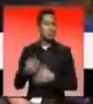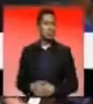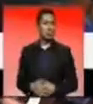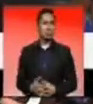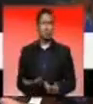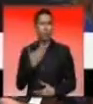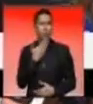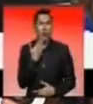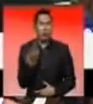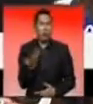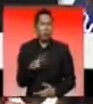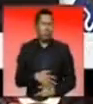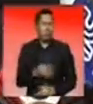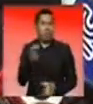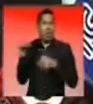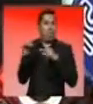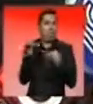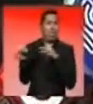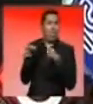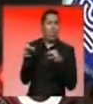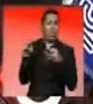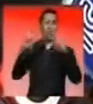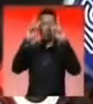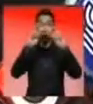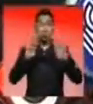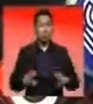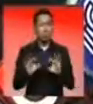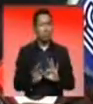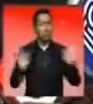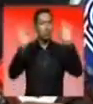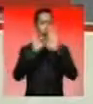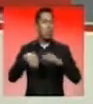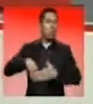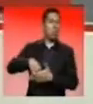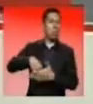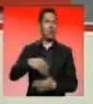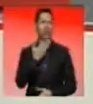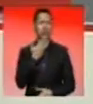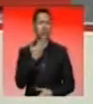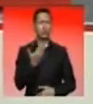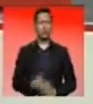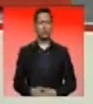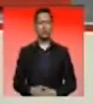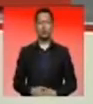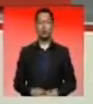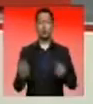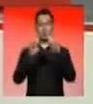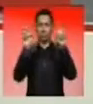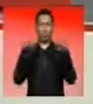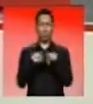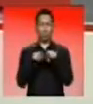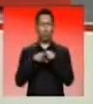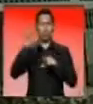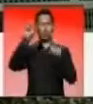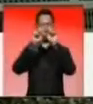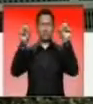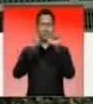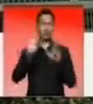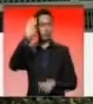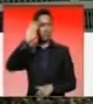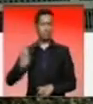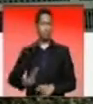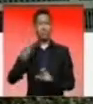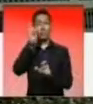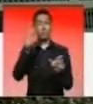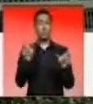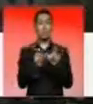ser un argumento para que se dilate una investigación tan importante como aquella. Y en el mismo tema relacionado a Odebrecht, la Fiscalía General